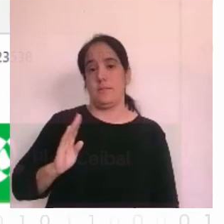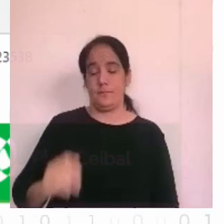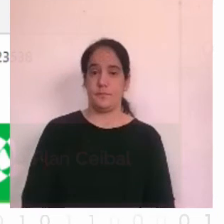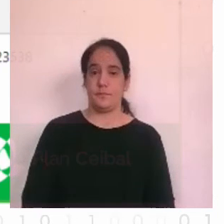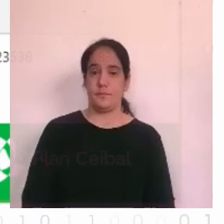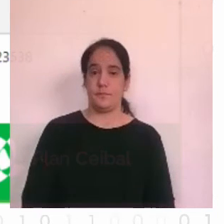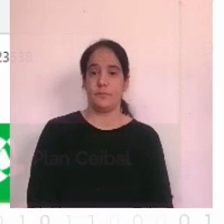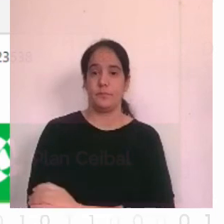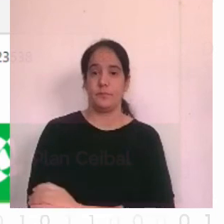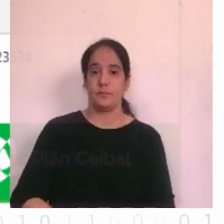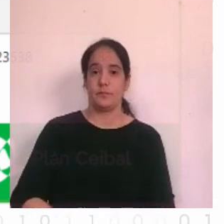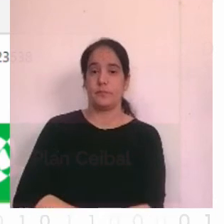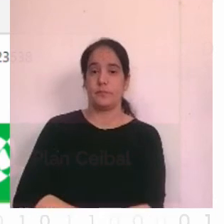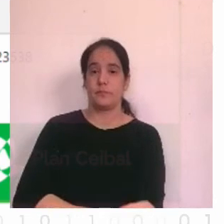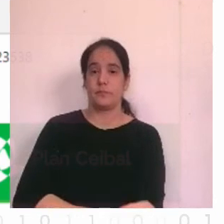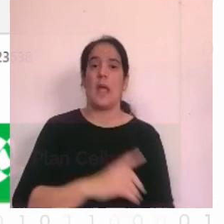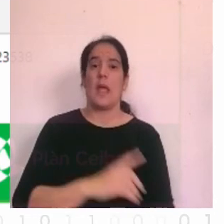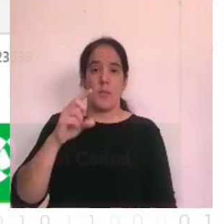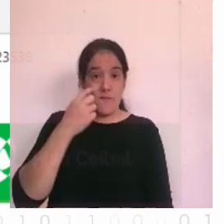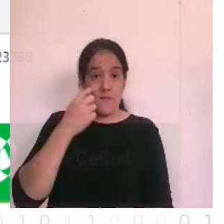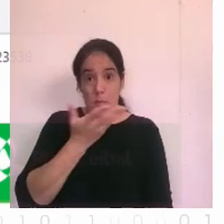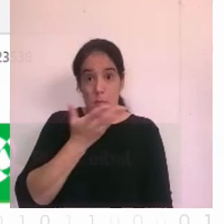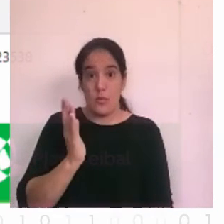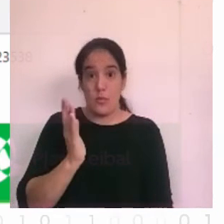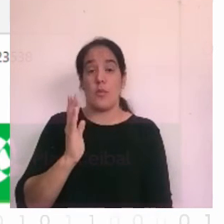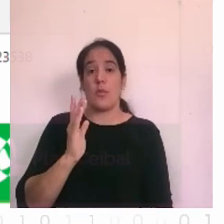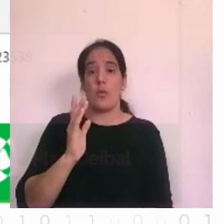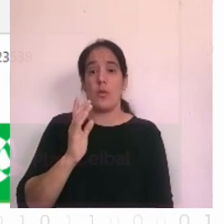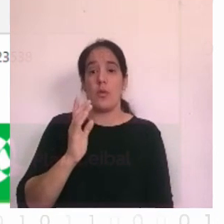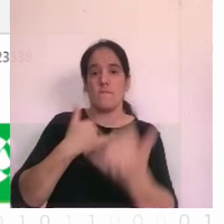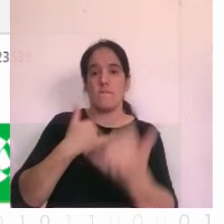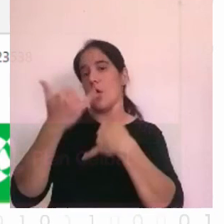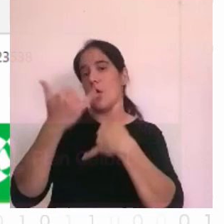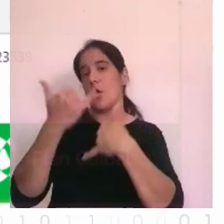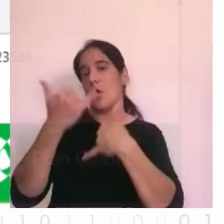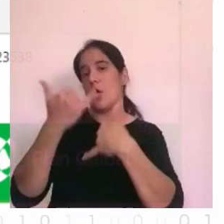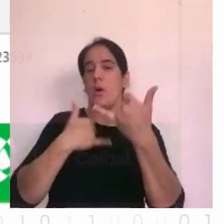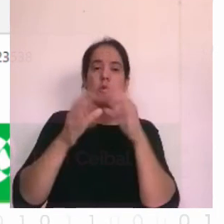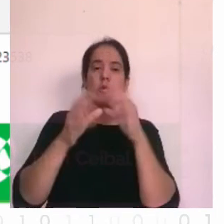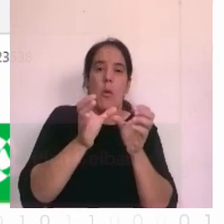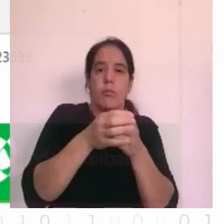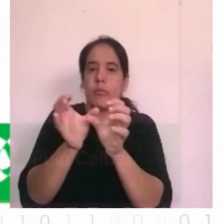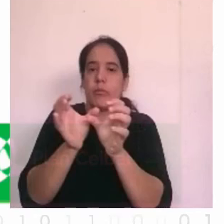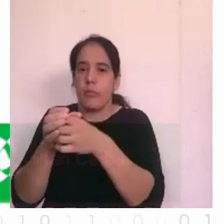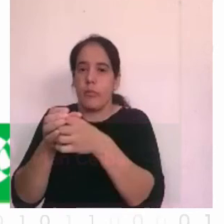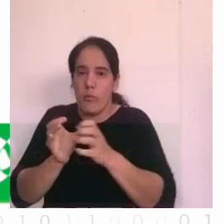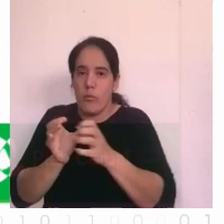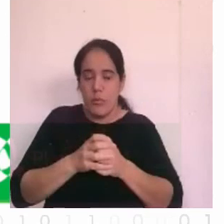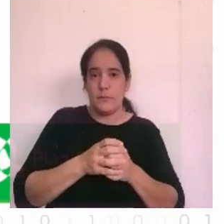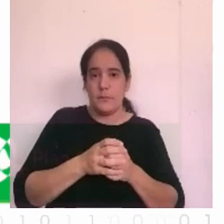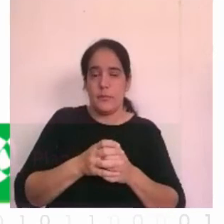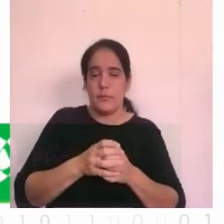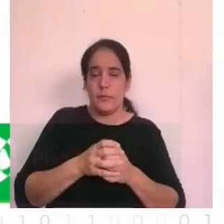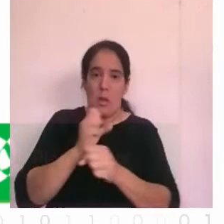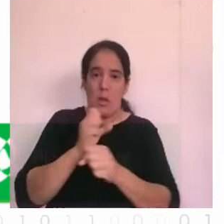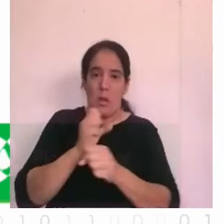También el visualizador Shiny permite mostrar con información agrupada que se puede descargar,